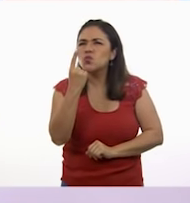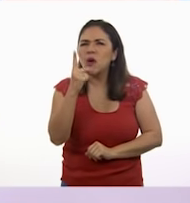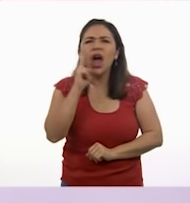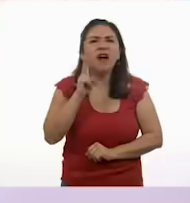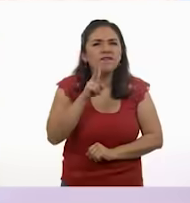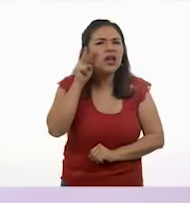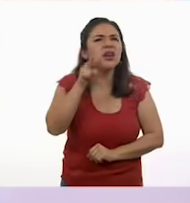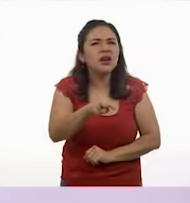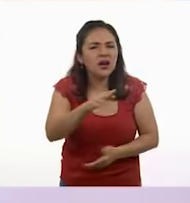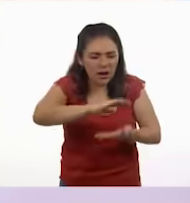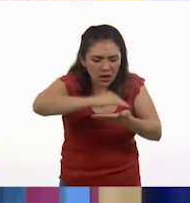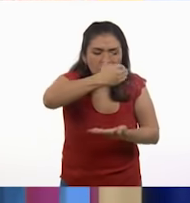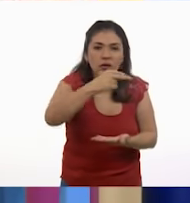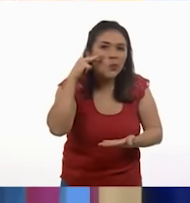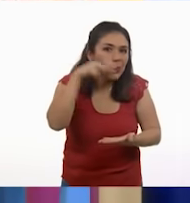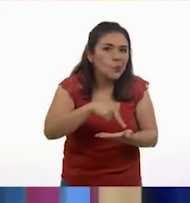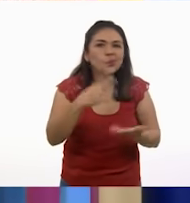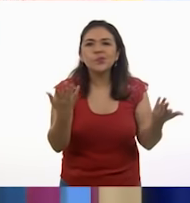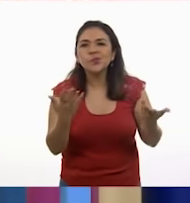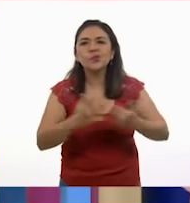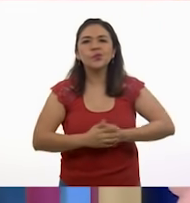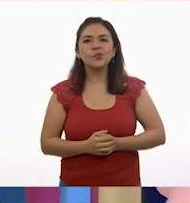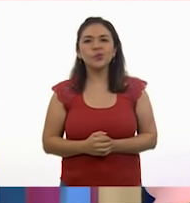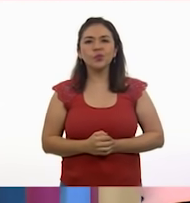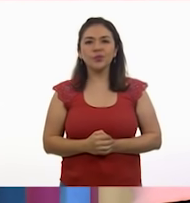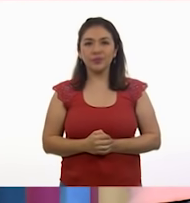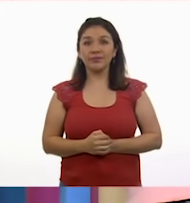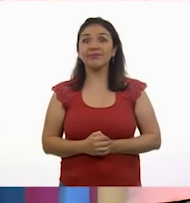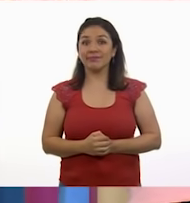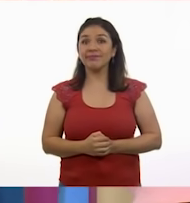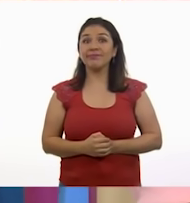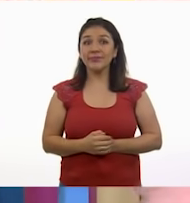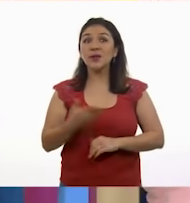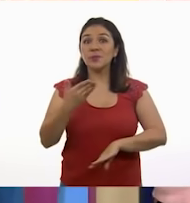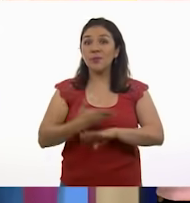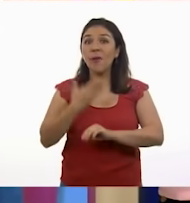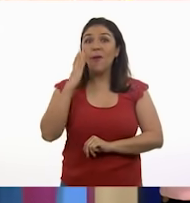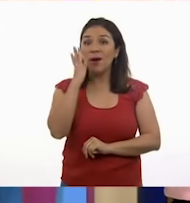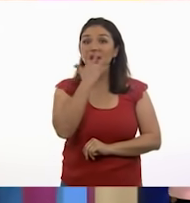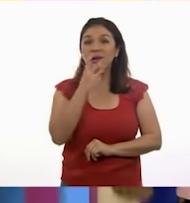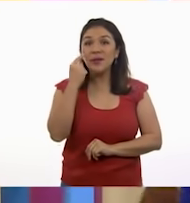energía que hay una más una más muy bonita